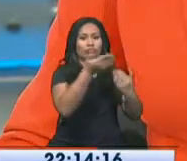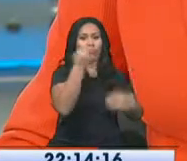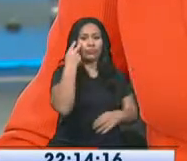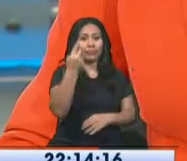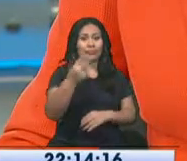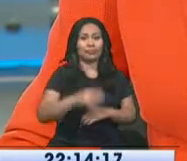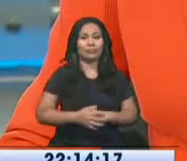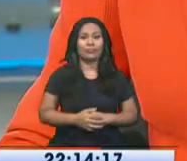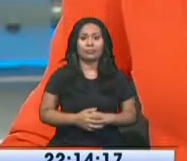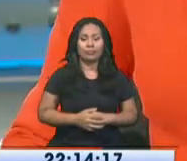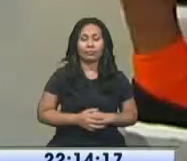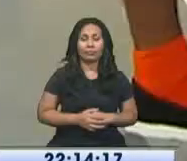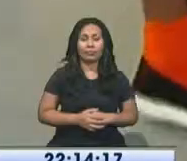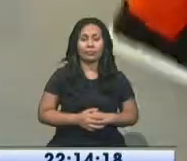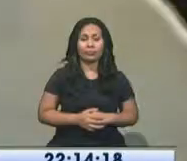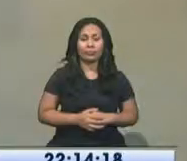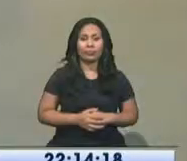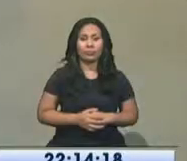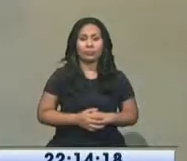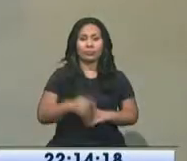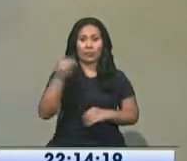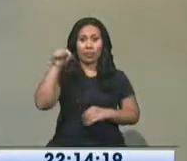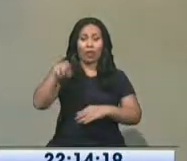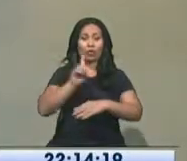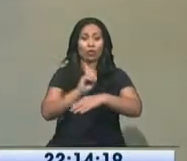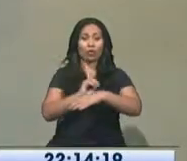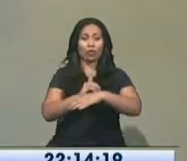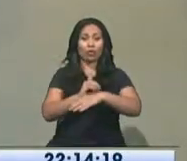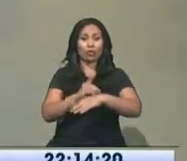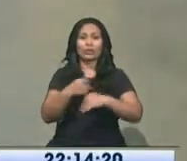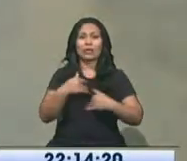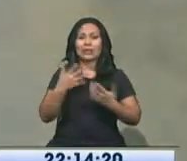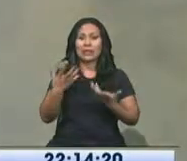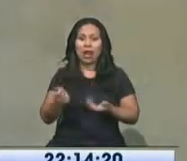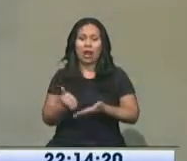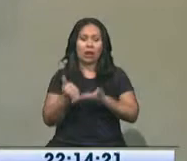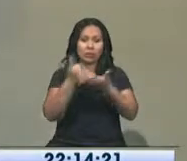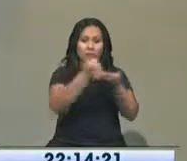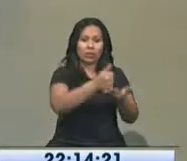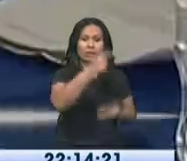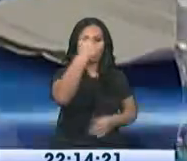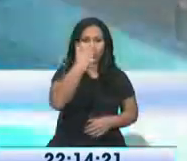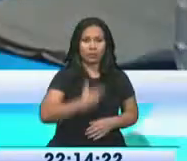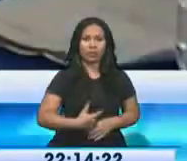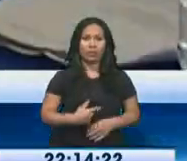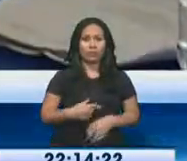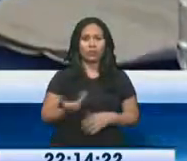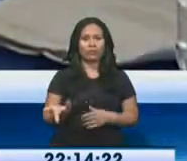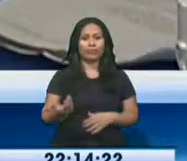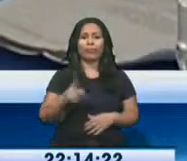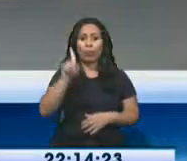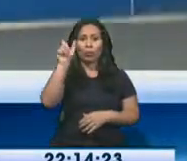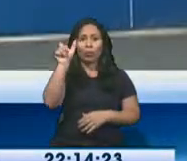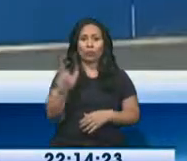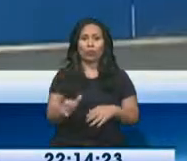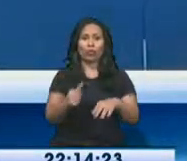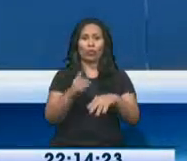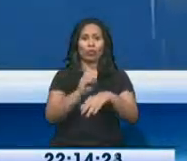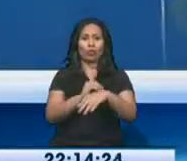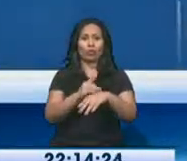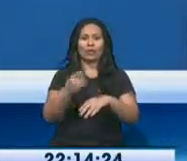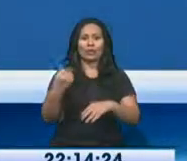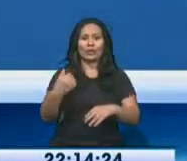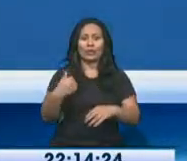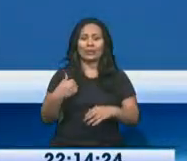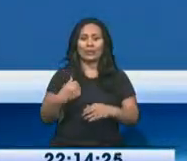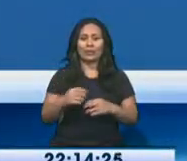medida. Aquí, doctor, que soy cojo y quiero que me cure. Yo te voy a ayudar. Pasmodo. Un doctor que tenía la máquina que